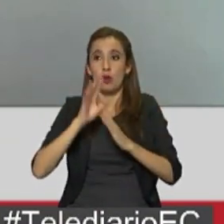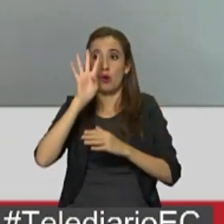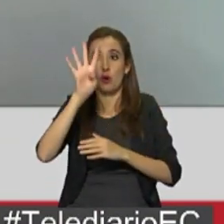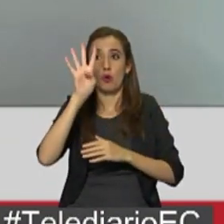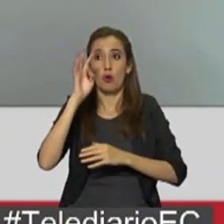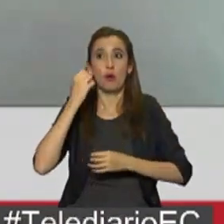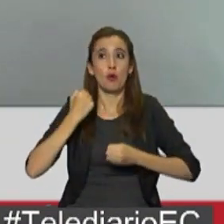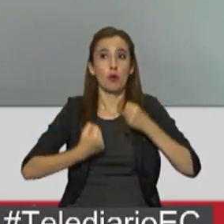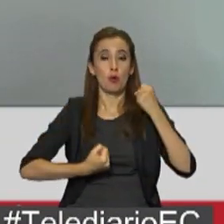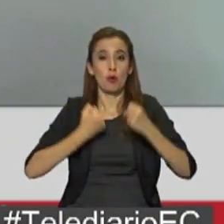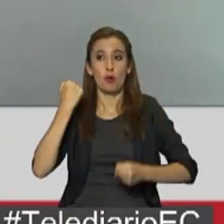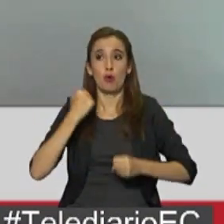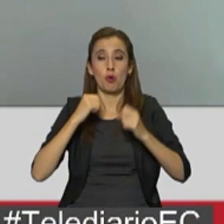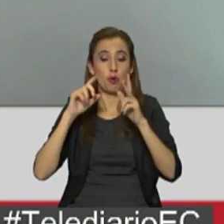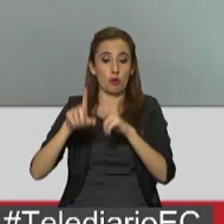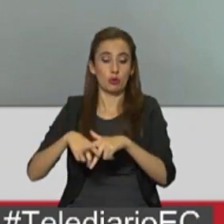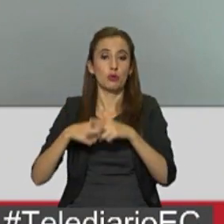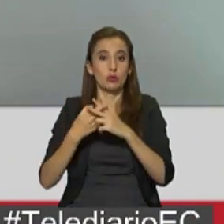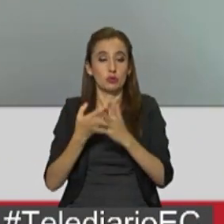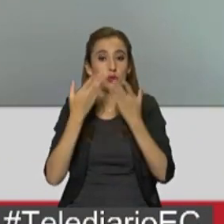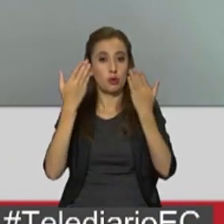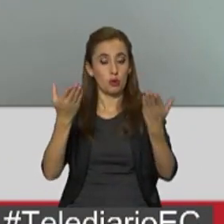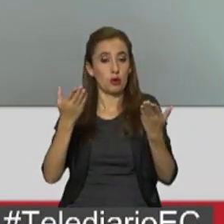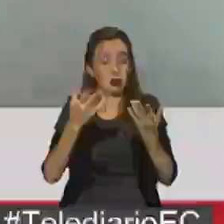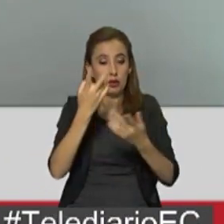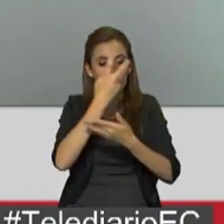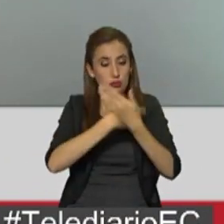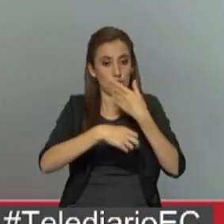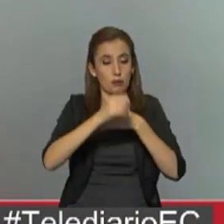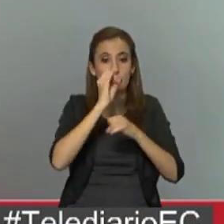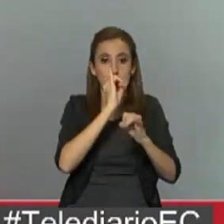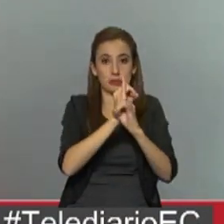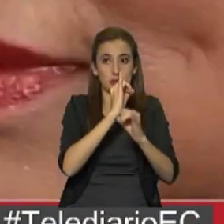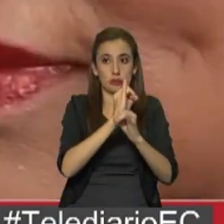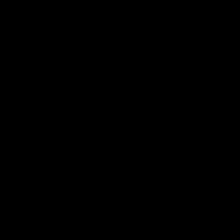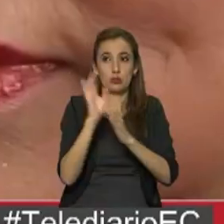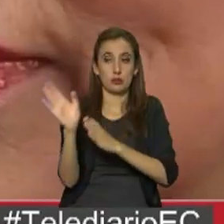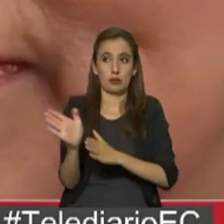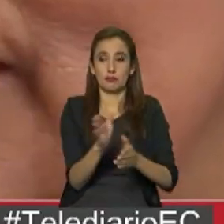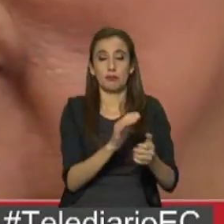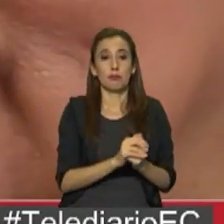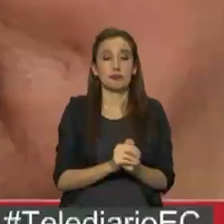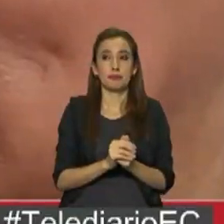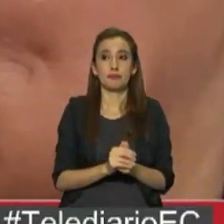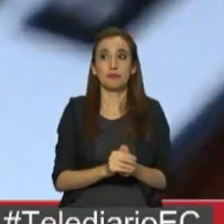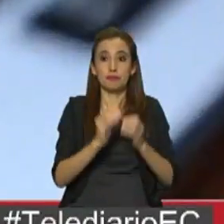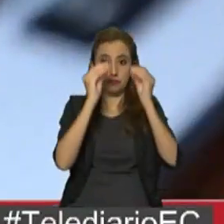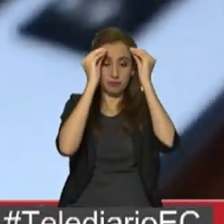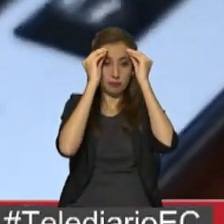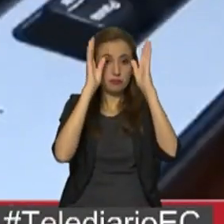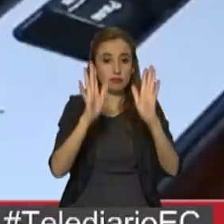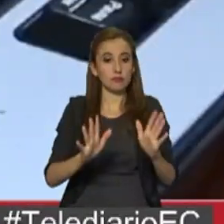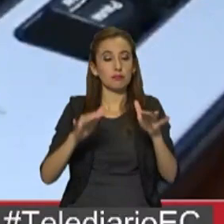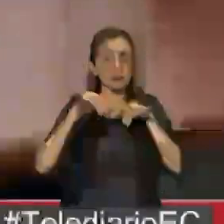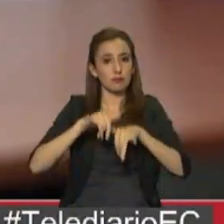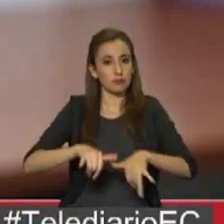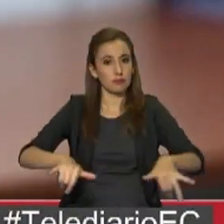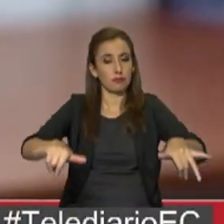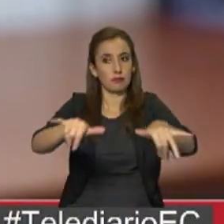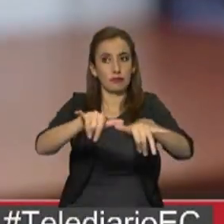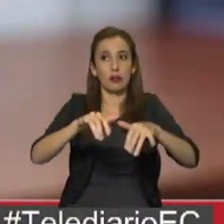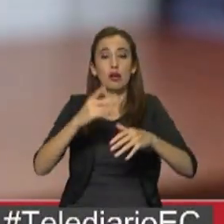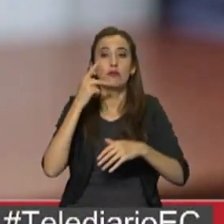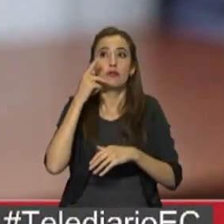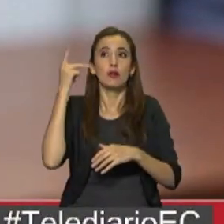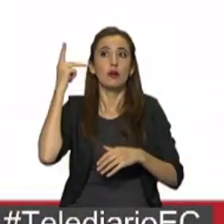mayo se reiniciará los traslados y usted podrá poner a su hijo en una institución educativa los docentes se pondrán en contacto con los padres de